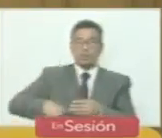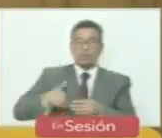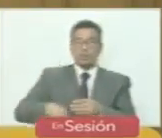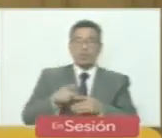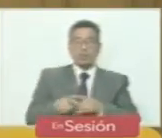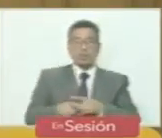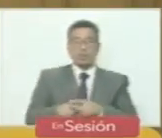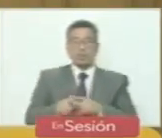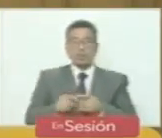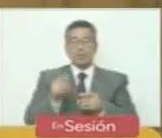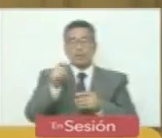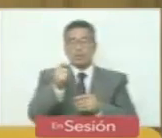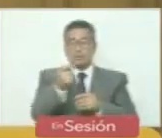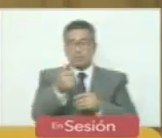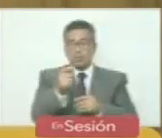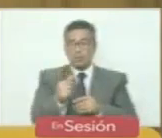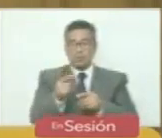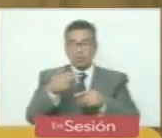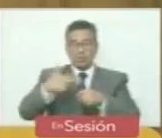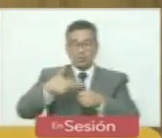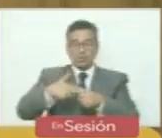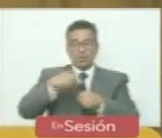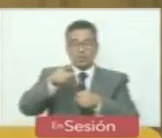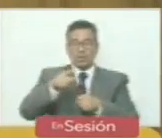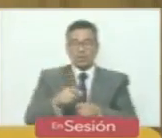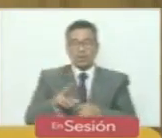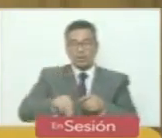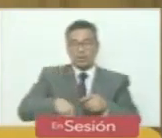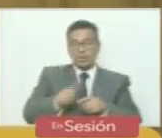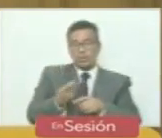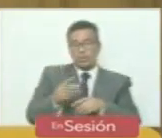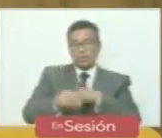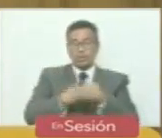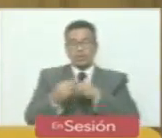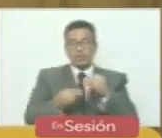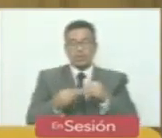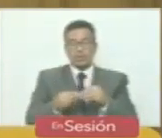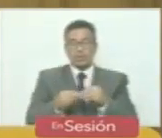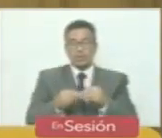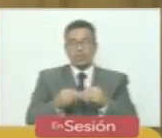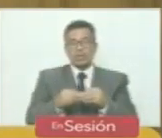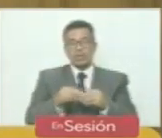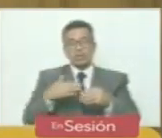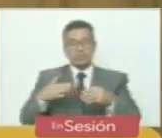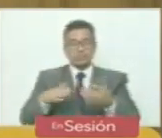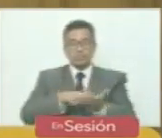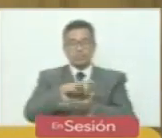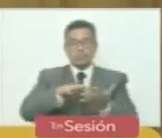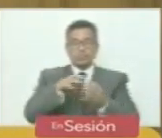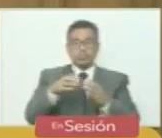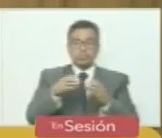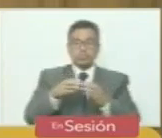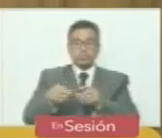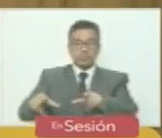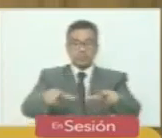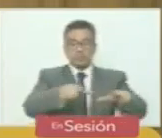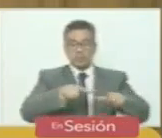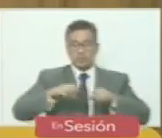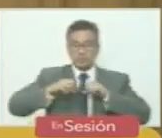con una reserva mínima de combustible, lo cual pudo desencadenar en un trágico accidente sobre zonas